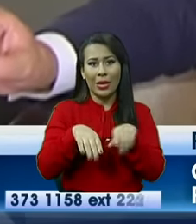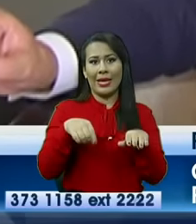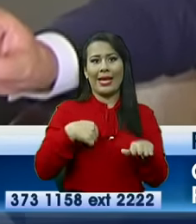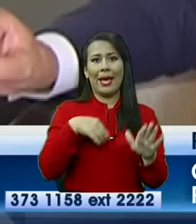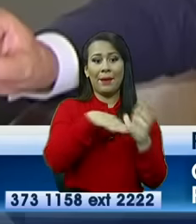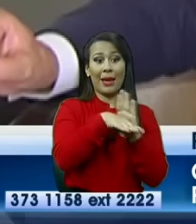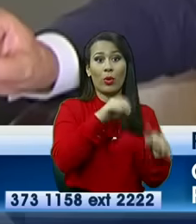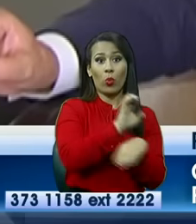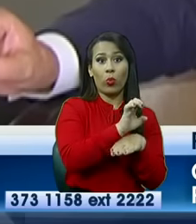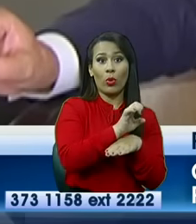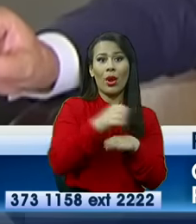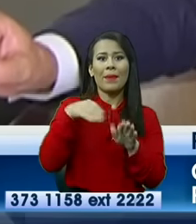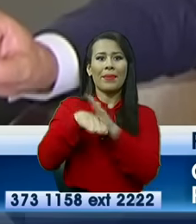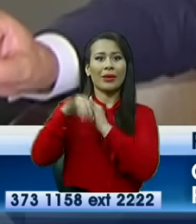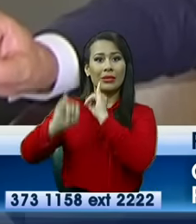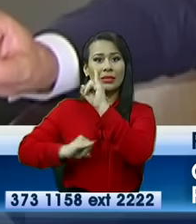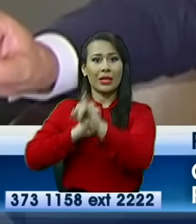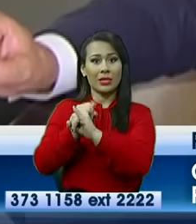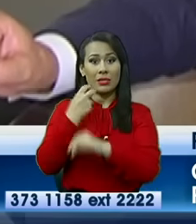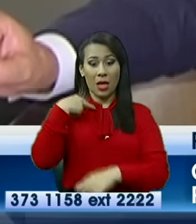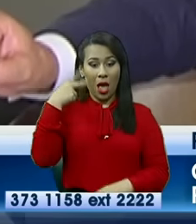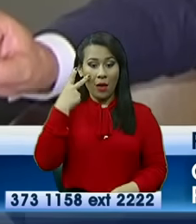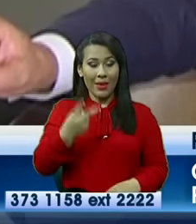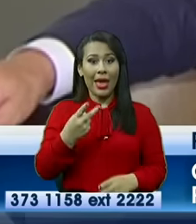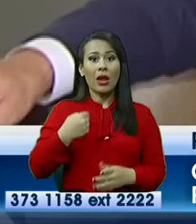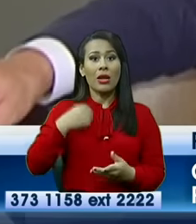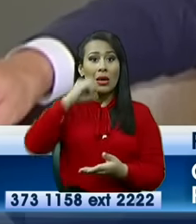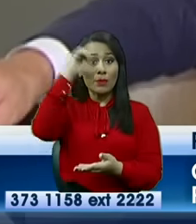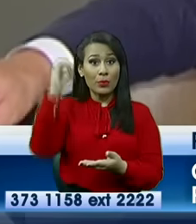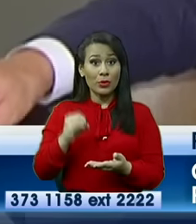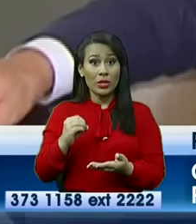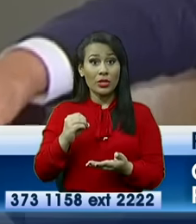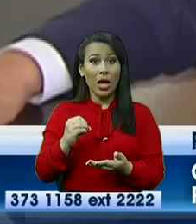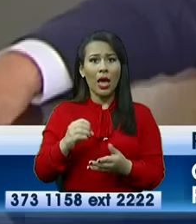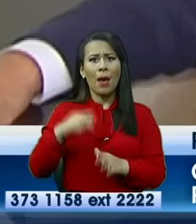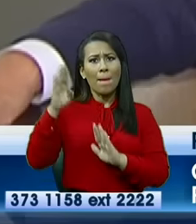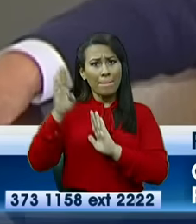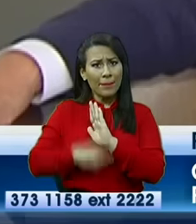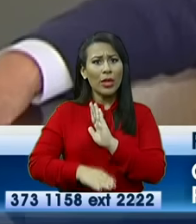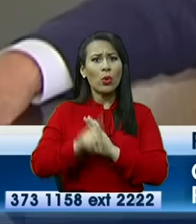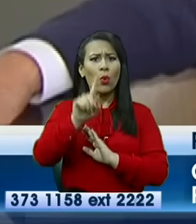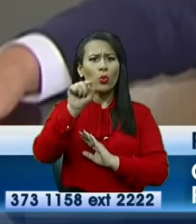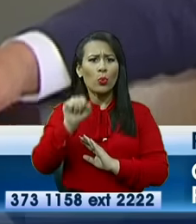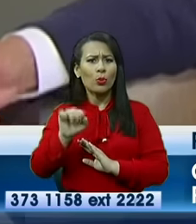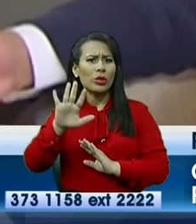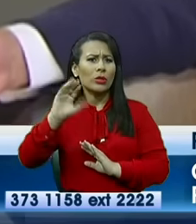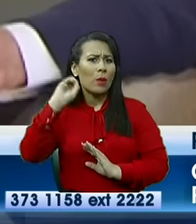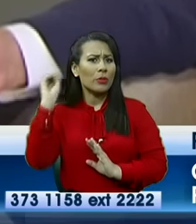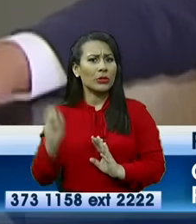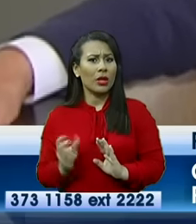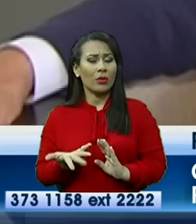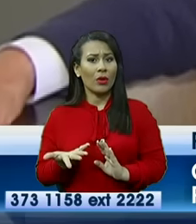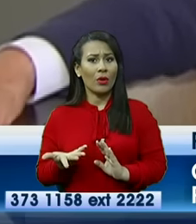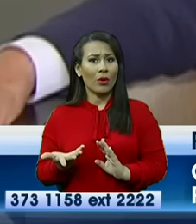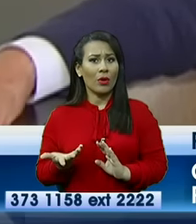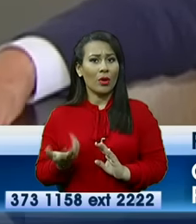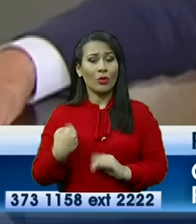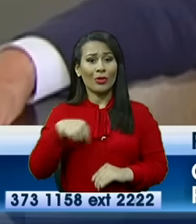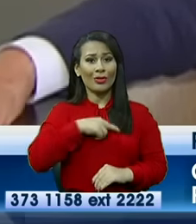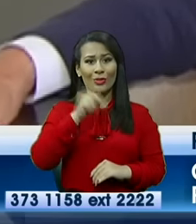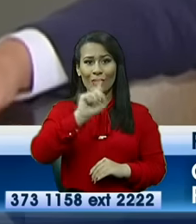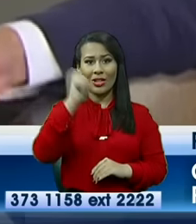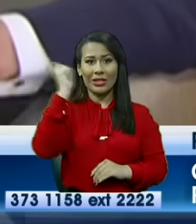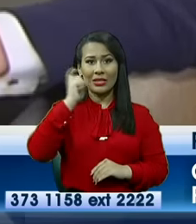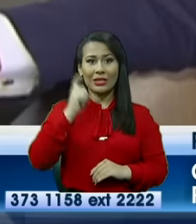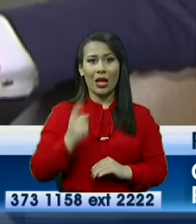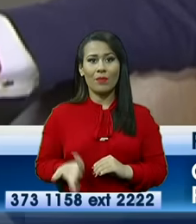va a ver como los los intereses que se cobra por esa banca es del un medio por es decir ni siquiera vamos a necesitar